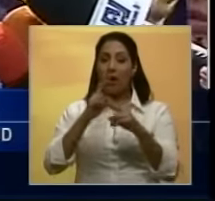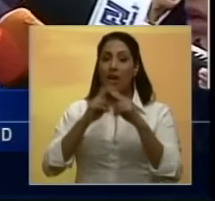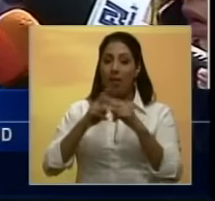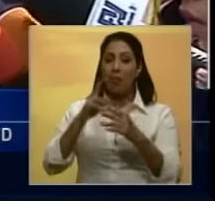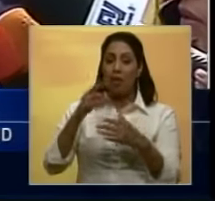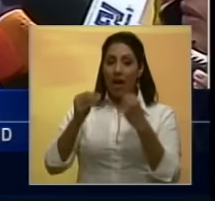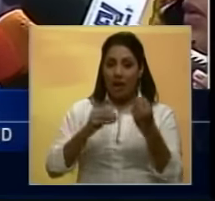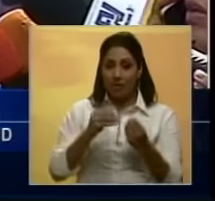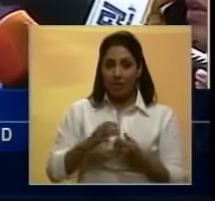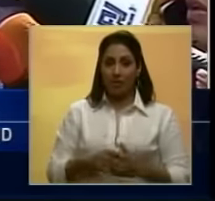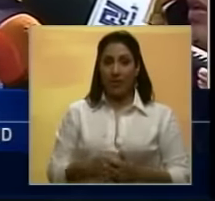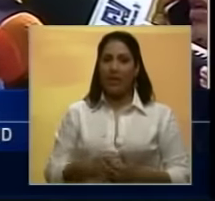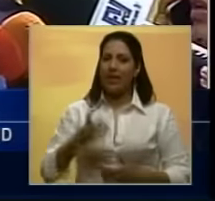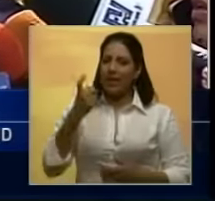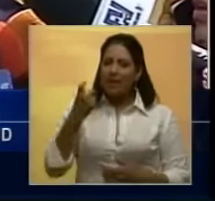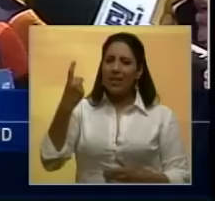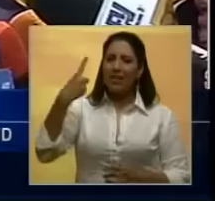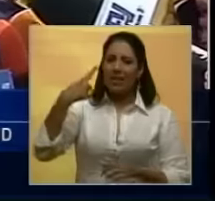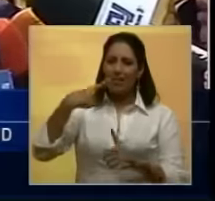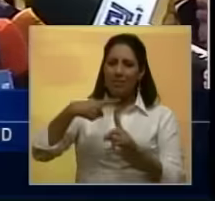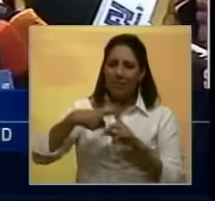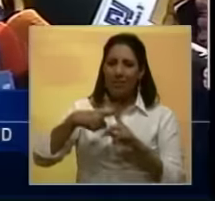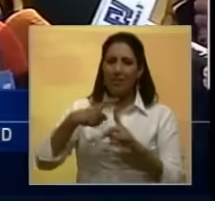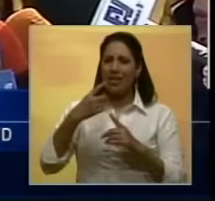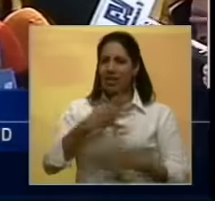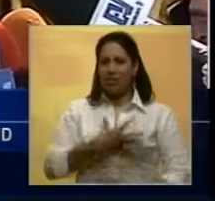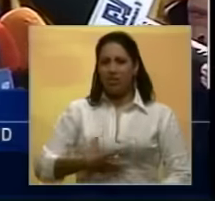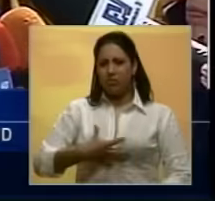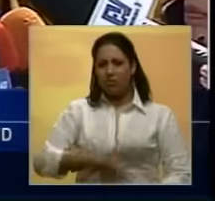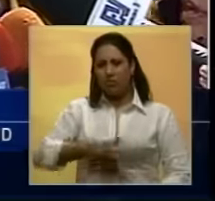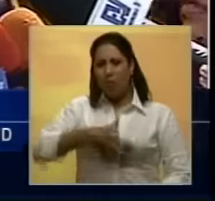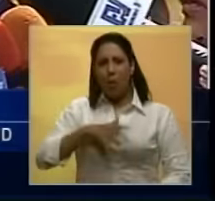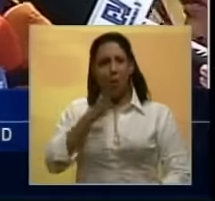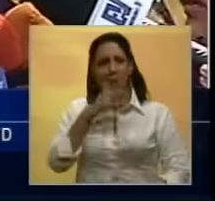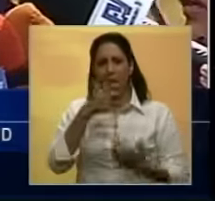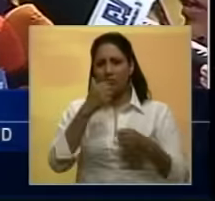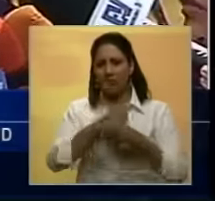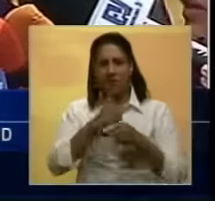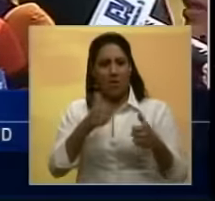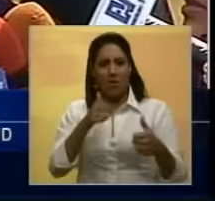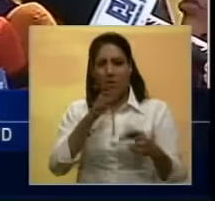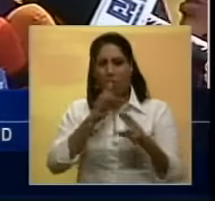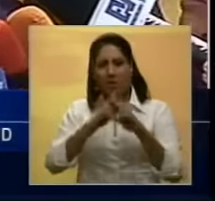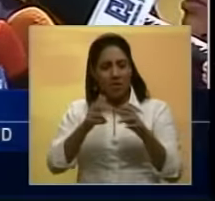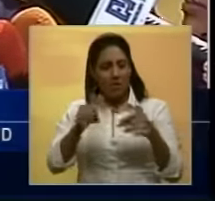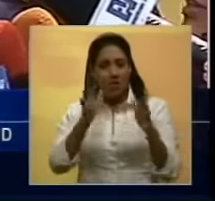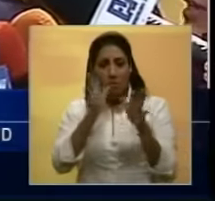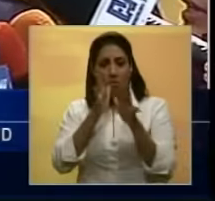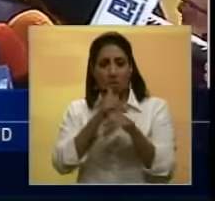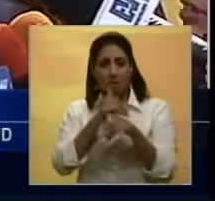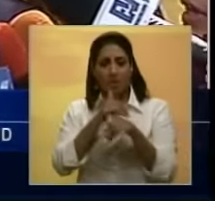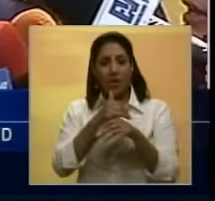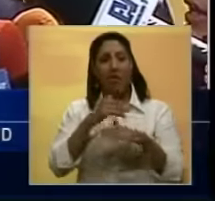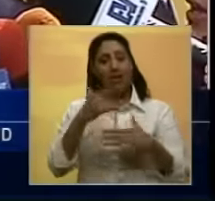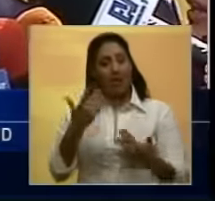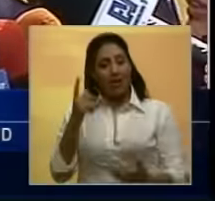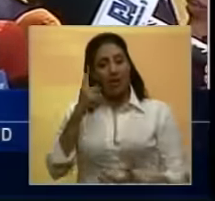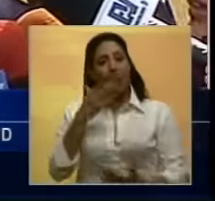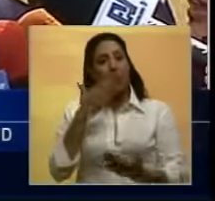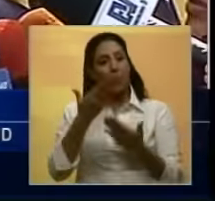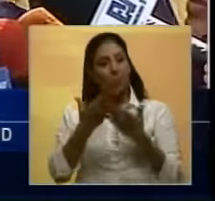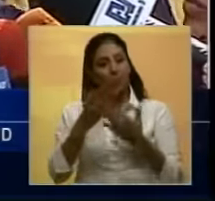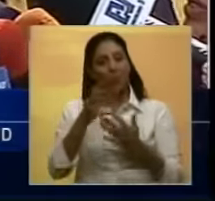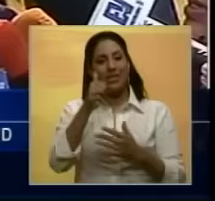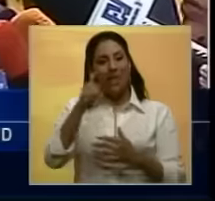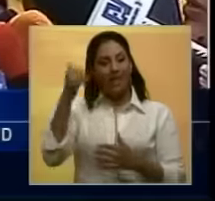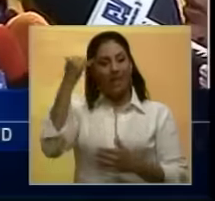que ha producido, tendríamos que estar muy inconformes. No ha producido resultados. En lo que hay que procurar en